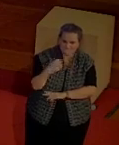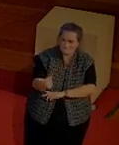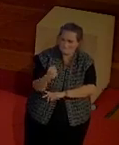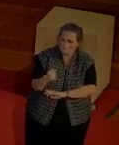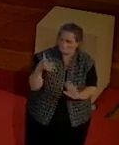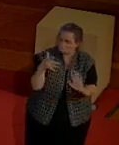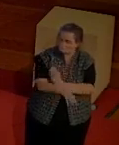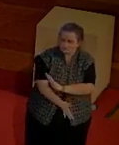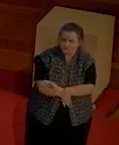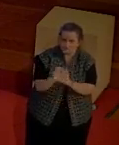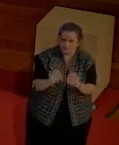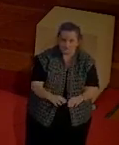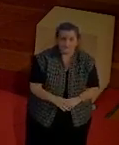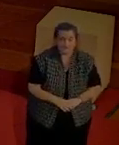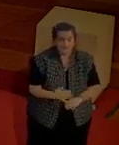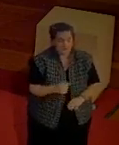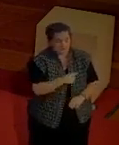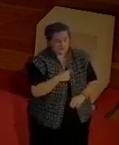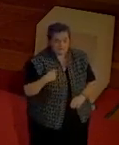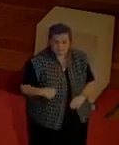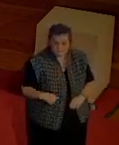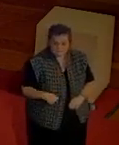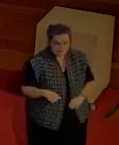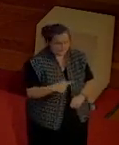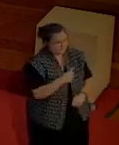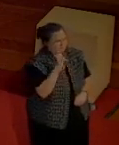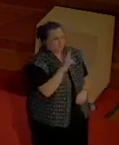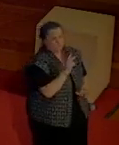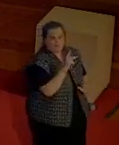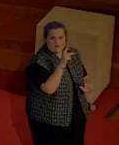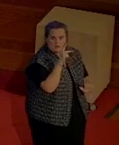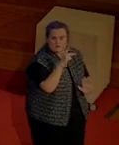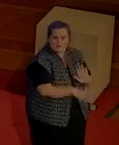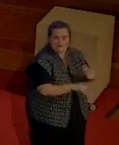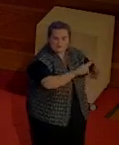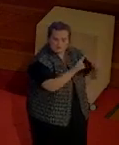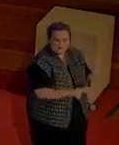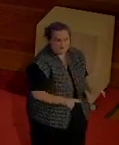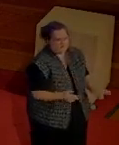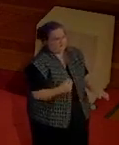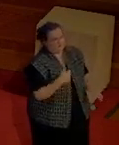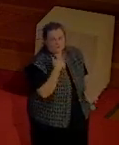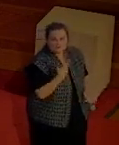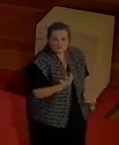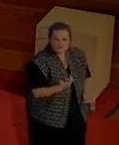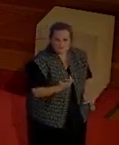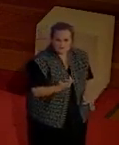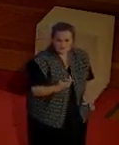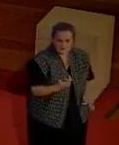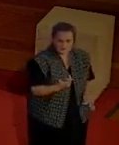china que cuando ese orden internacional se puso en marcha para empezar no existía y cuando ya